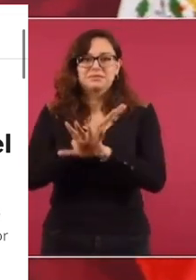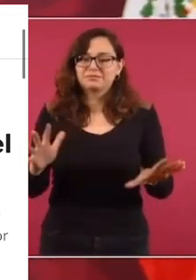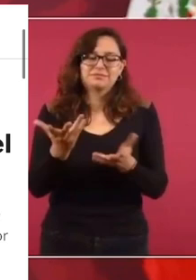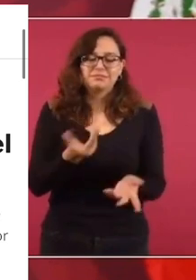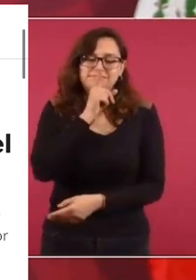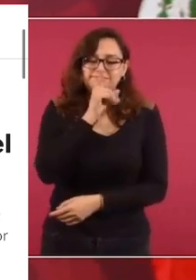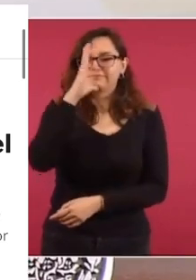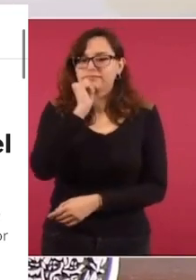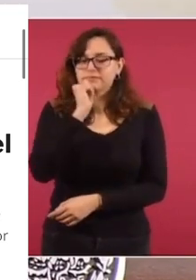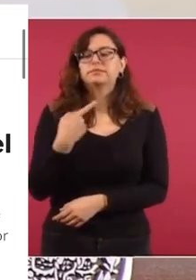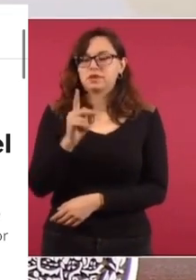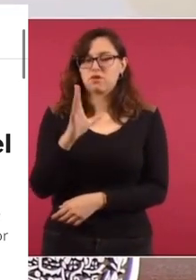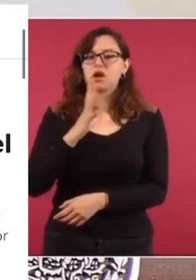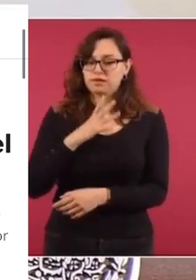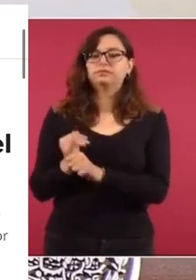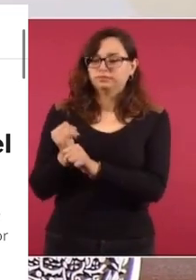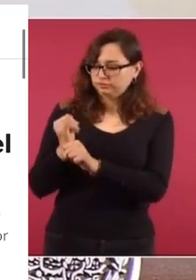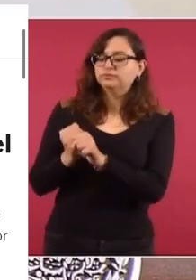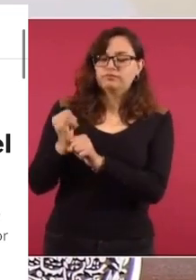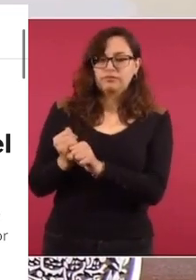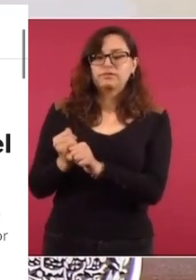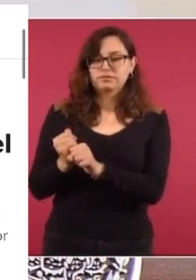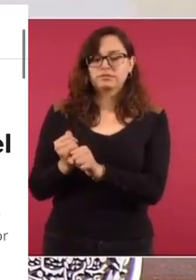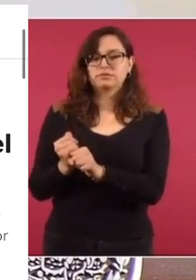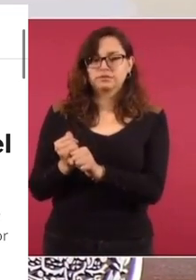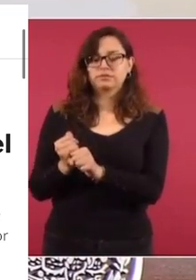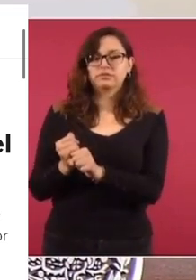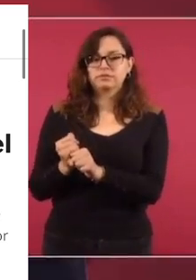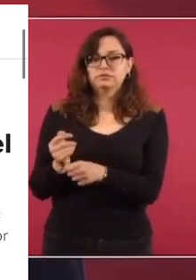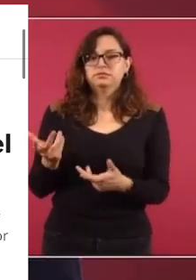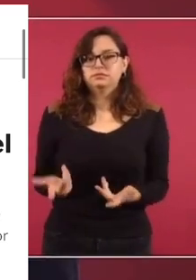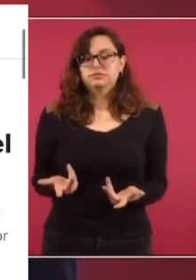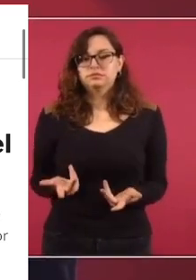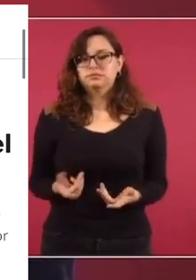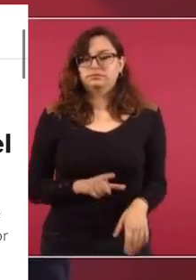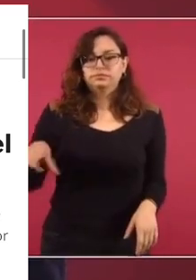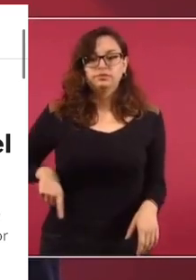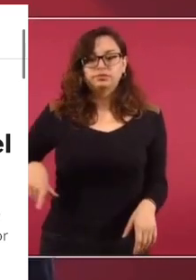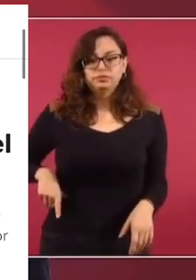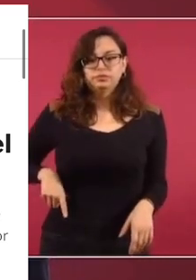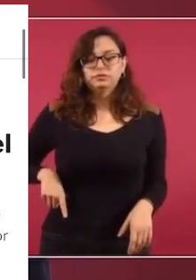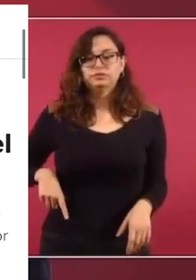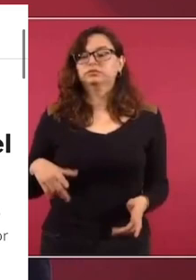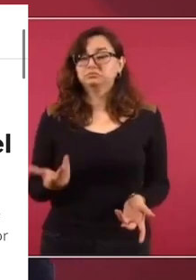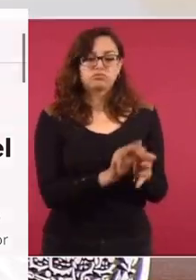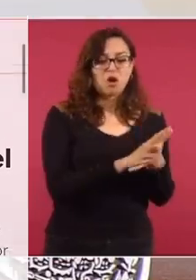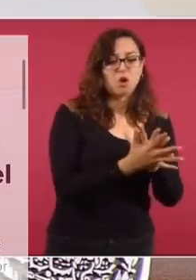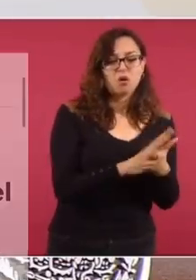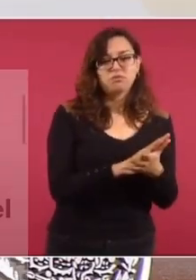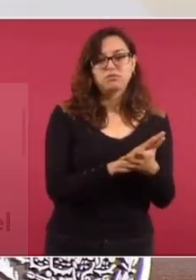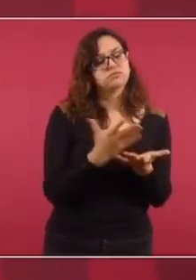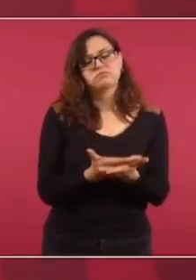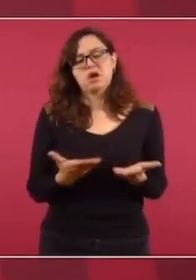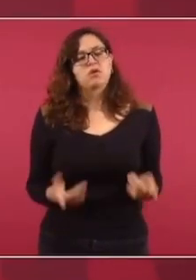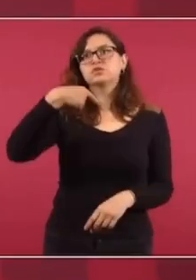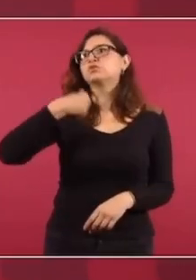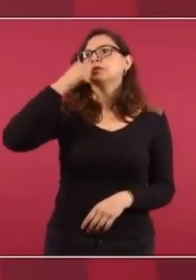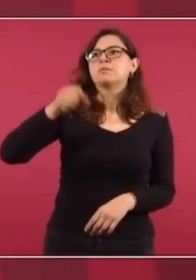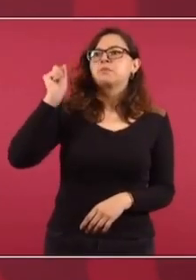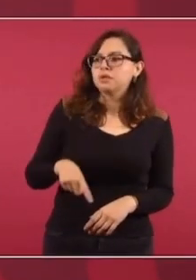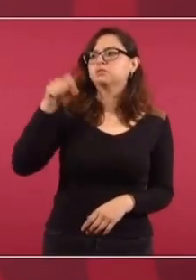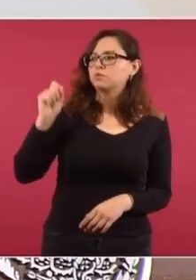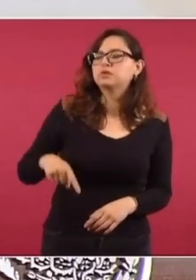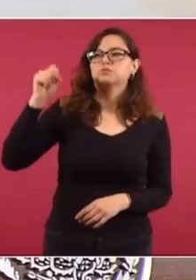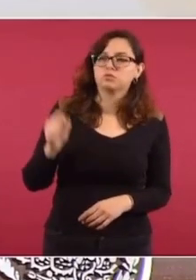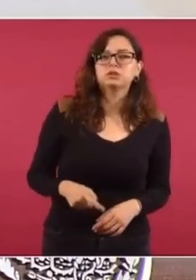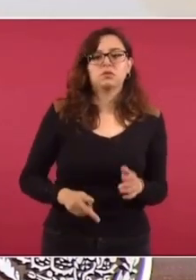información, pero sí se está actuando porque no se permite en nuestro gobierno la impunidad. Parezco disco rayado, pero como